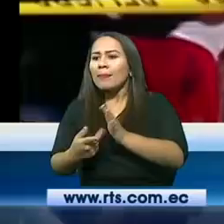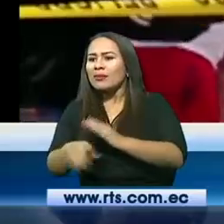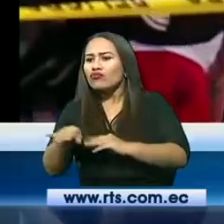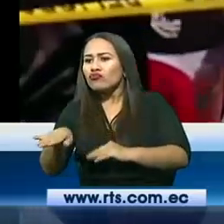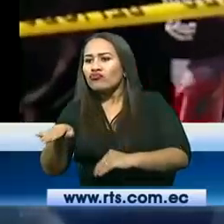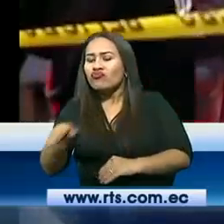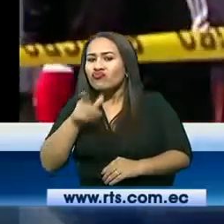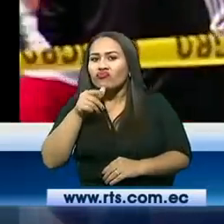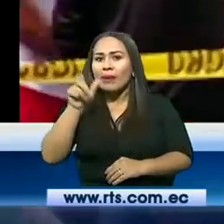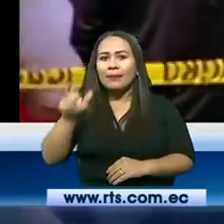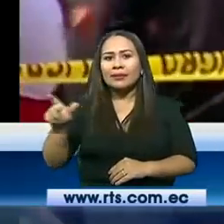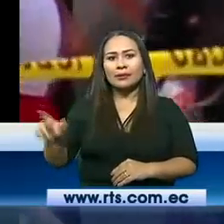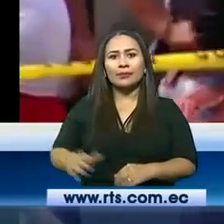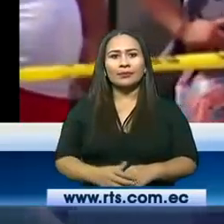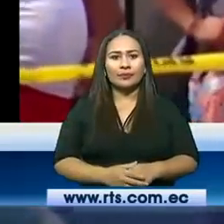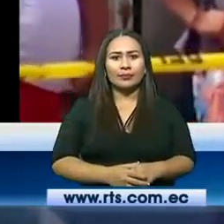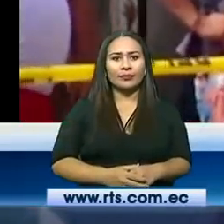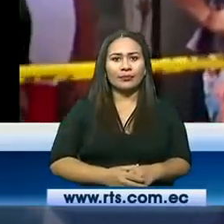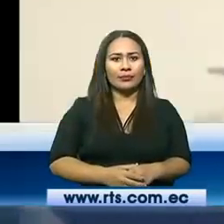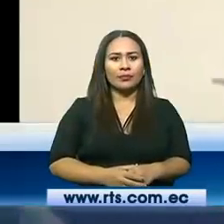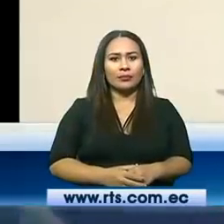pasó. Un compañero del trabajo.